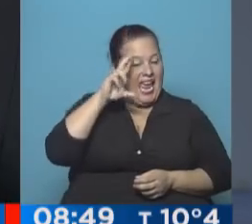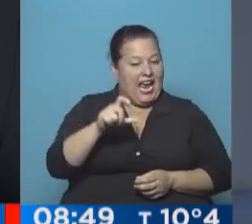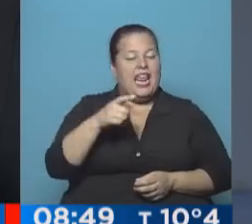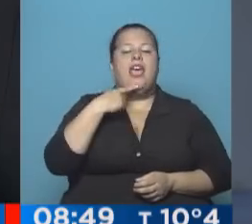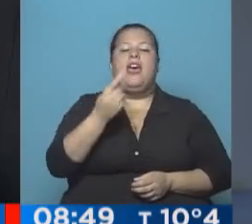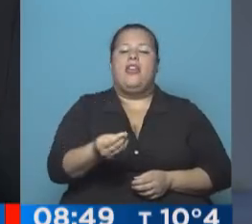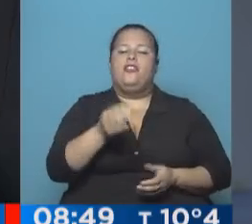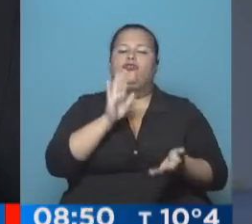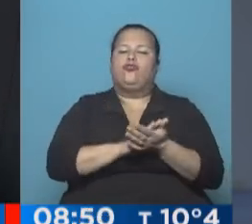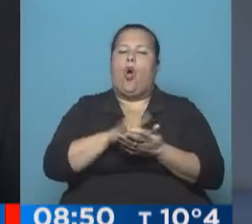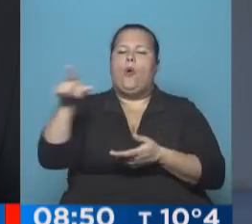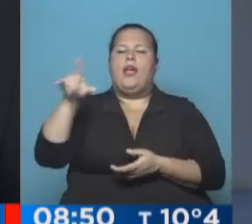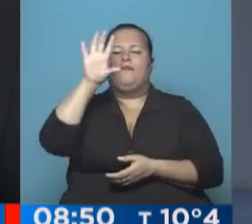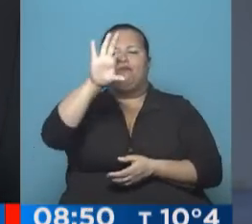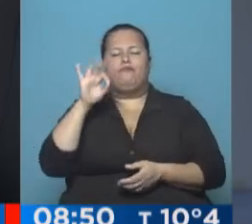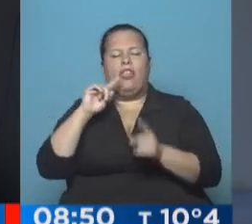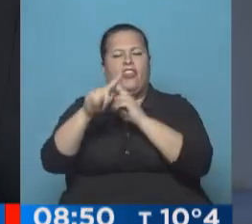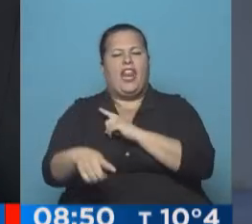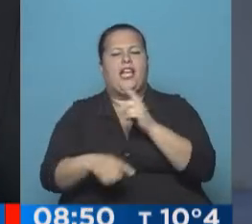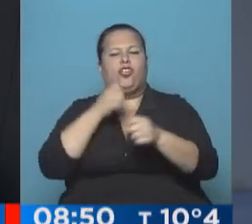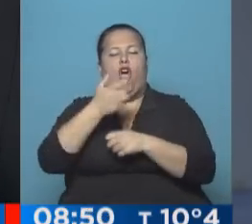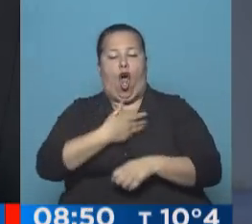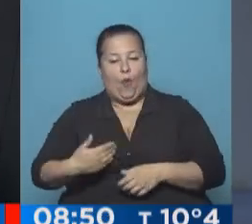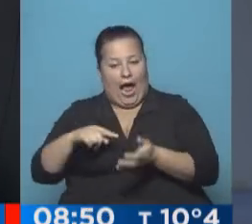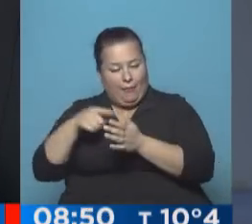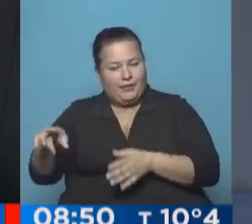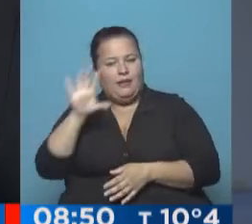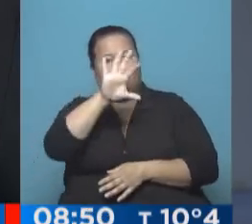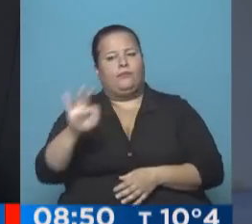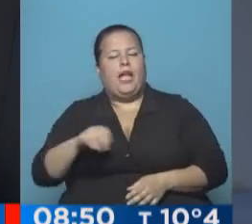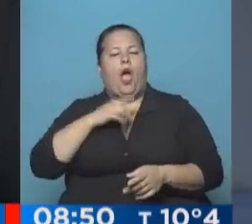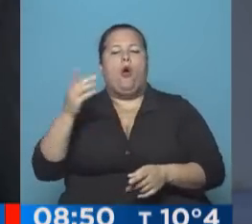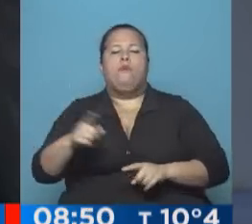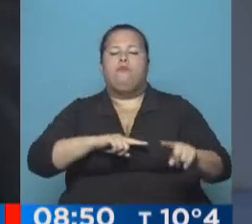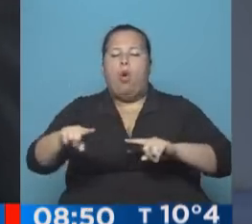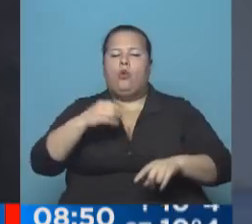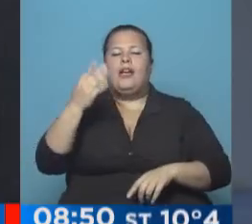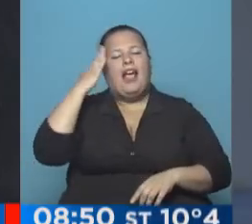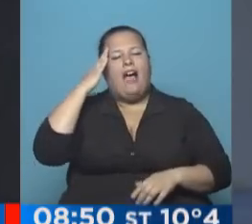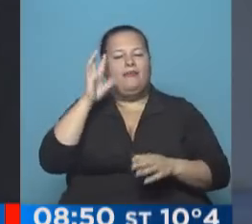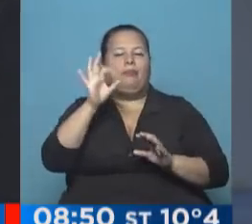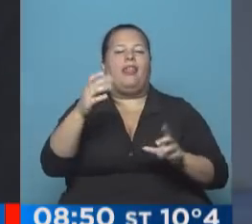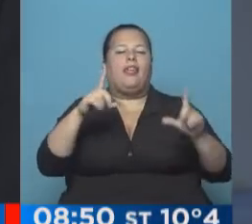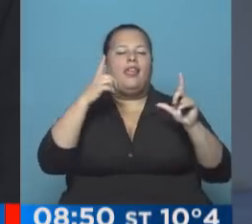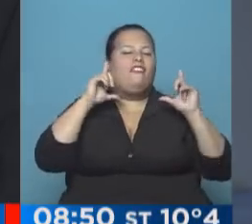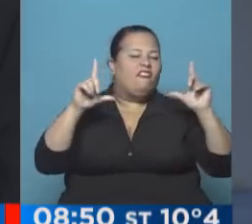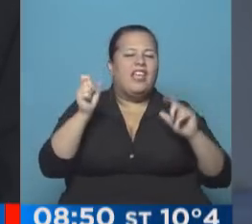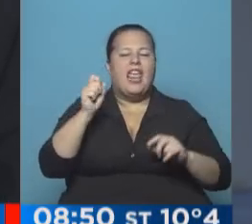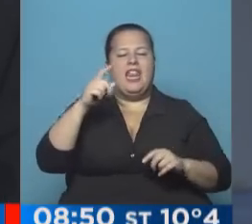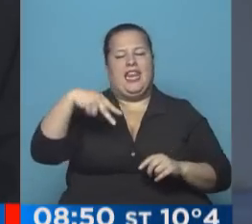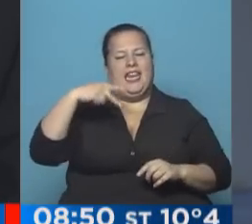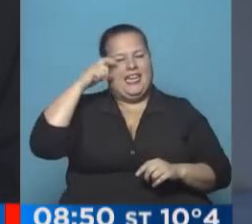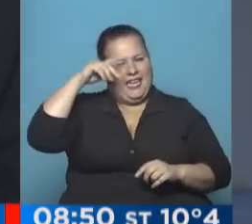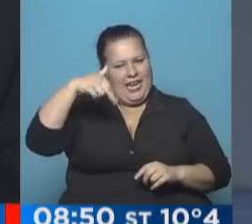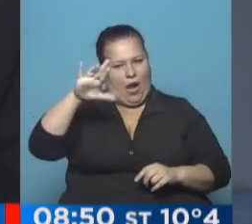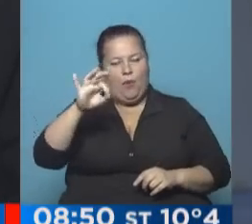ver con la contratación directa por parte del gobierno de la ciudad a una productora que tenía como cabeza visible a Fernando niembro